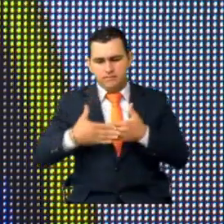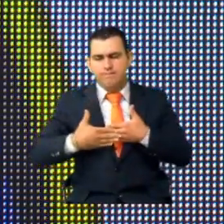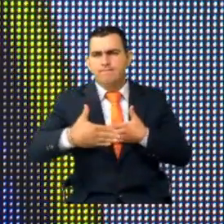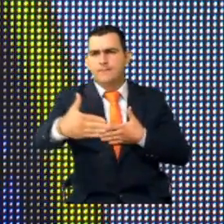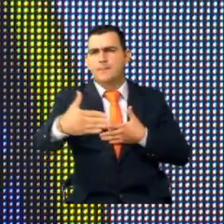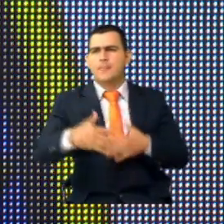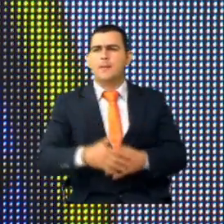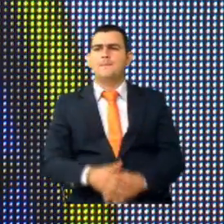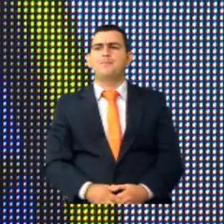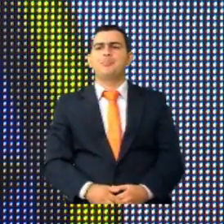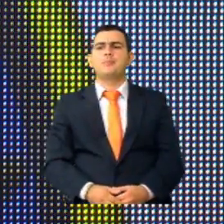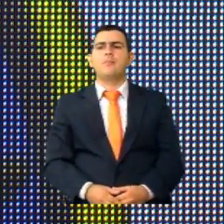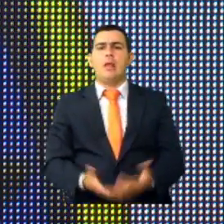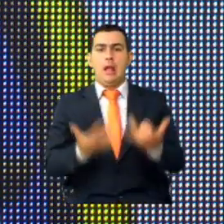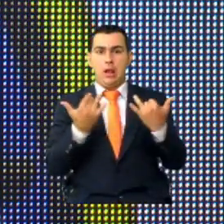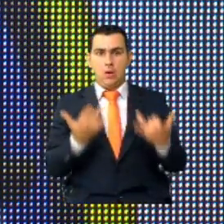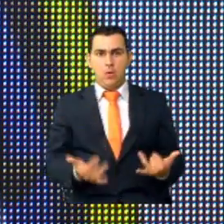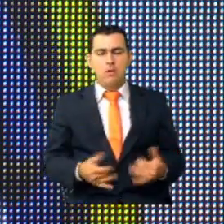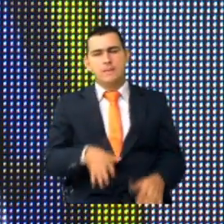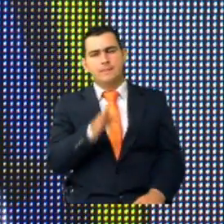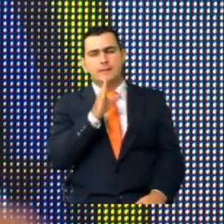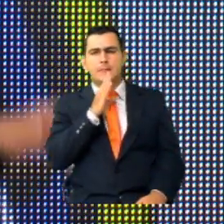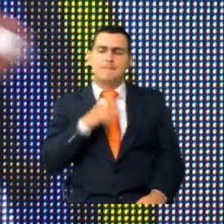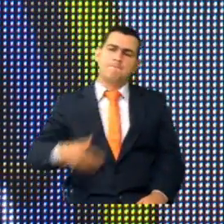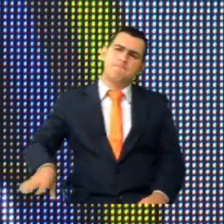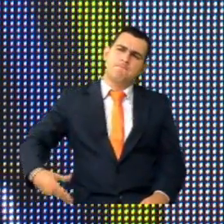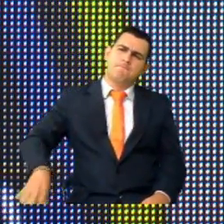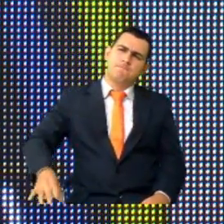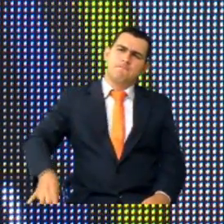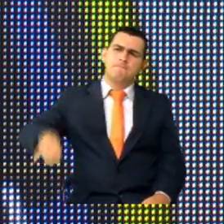la tercera persona en preguntar?